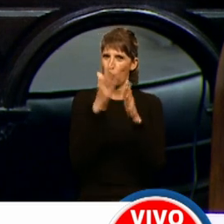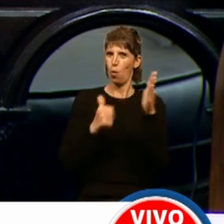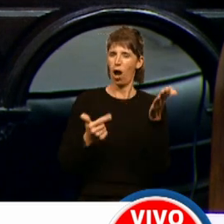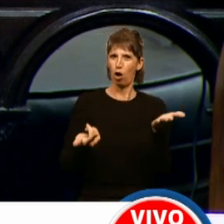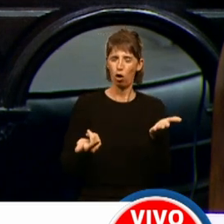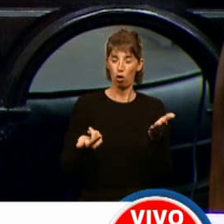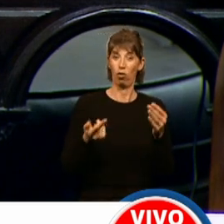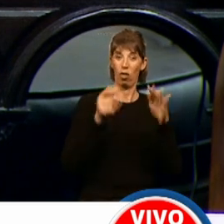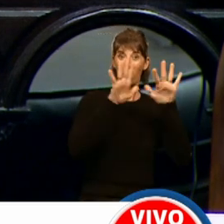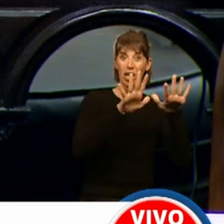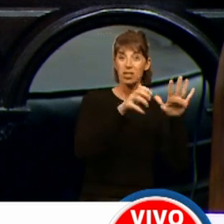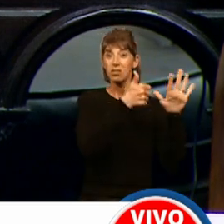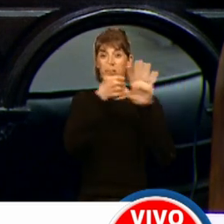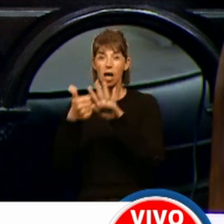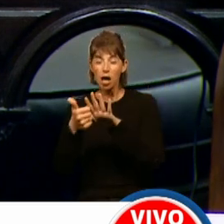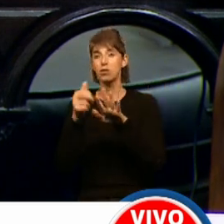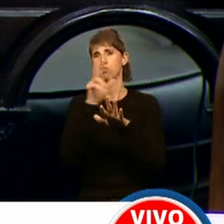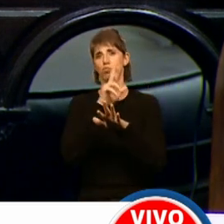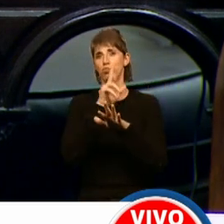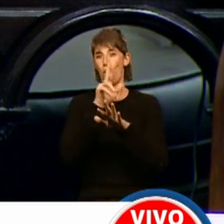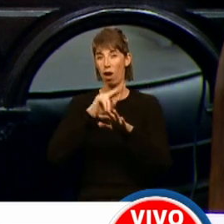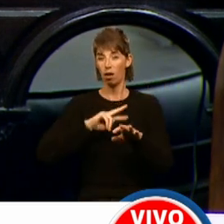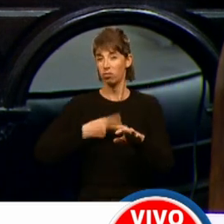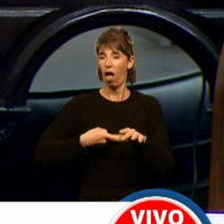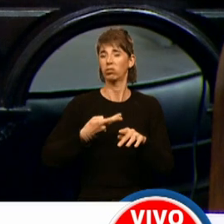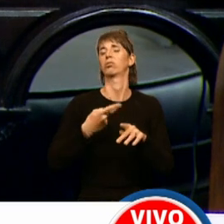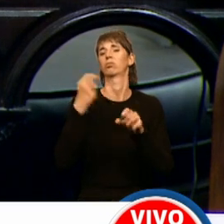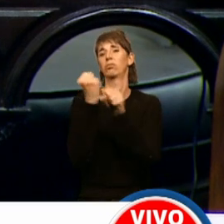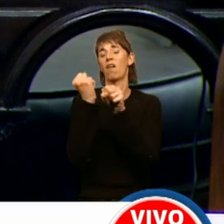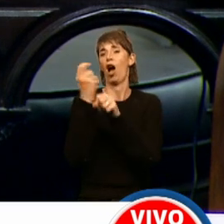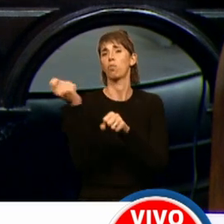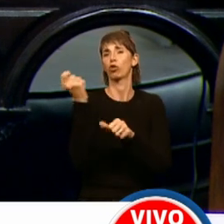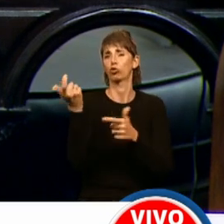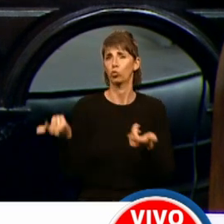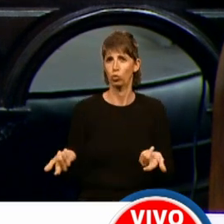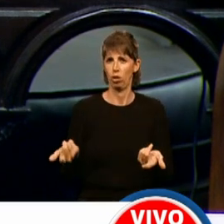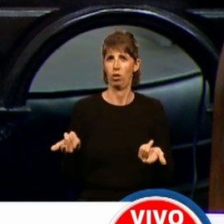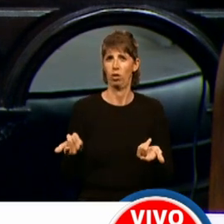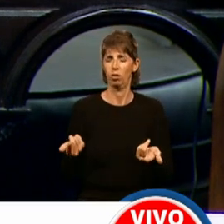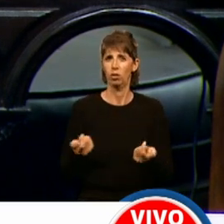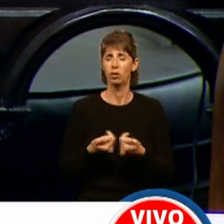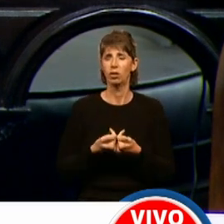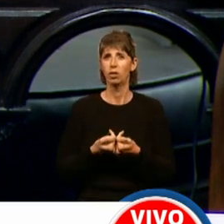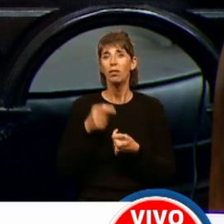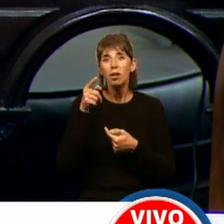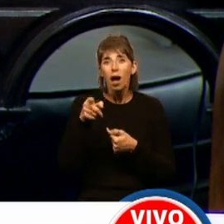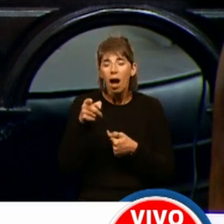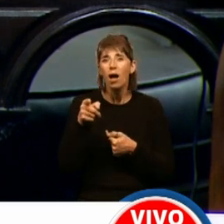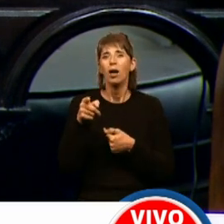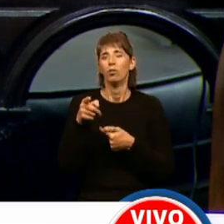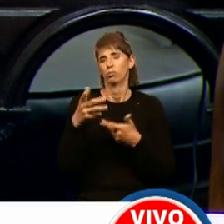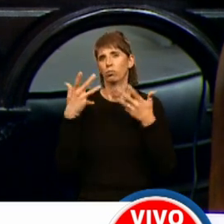travesti trans vinculadas al trabajo sexual y obviamente ahí el escollo